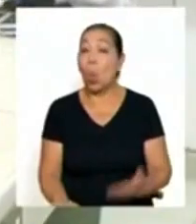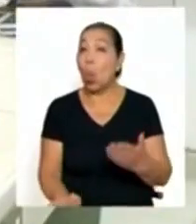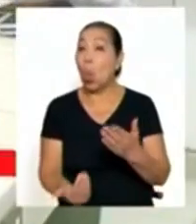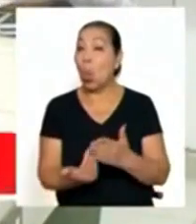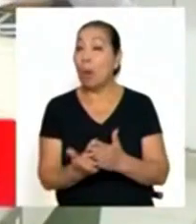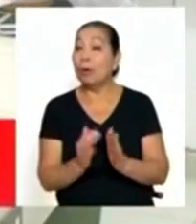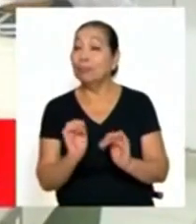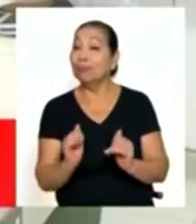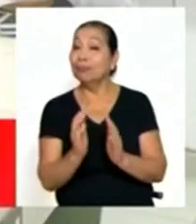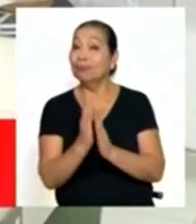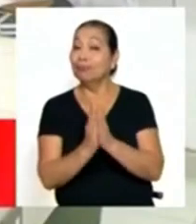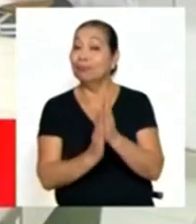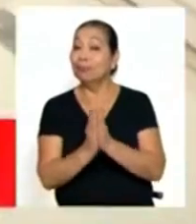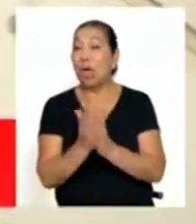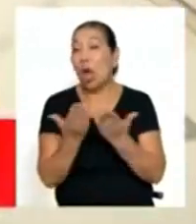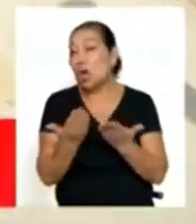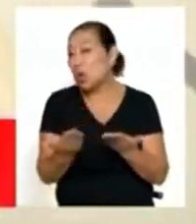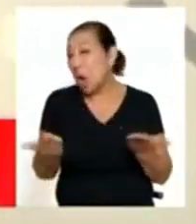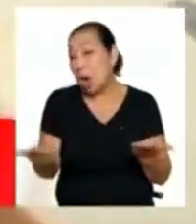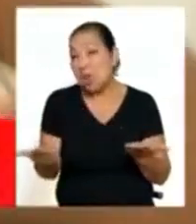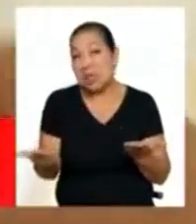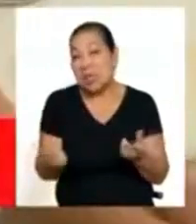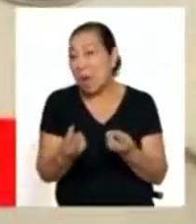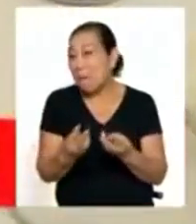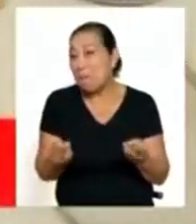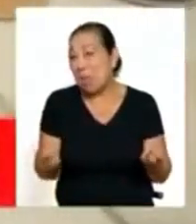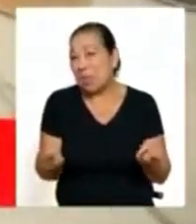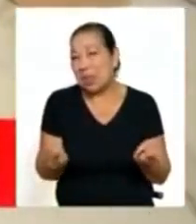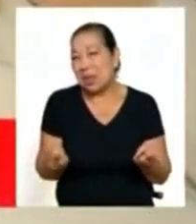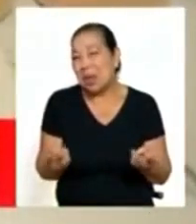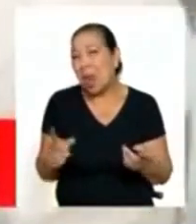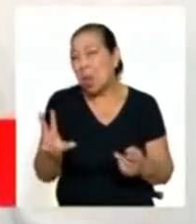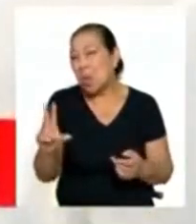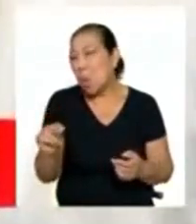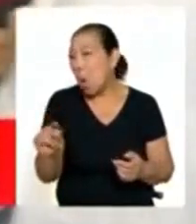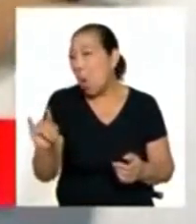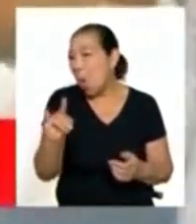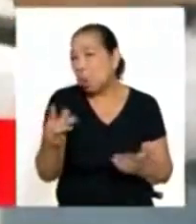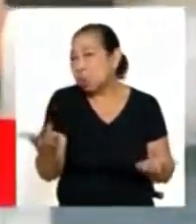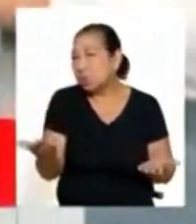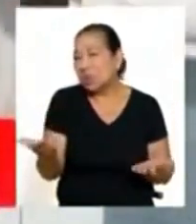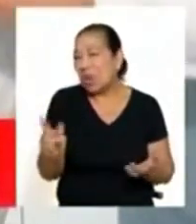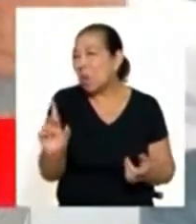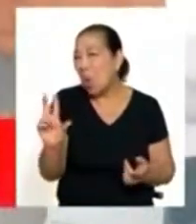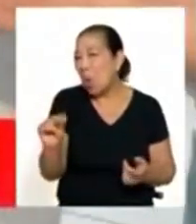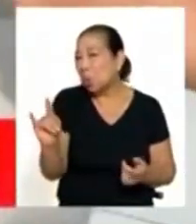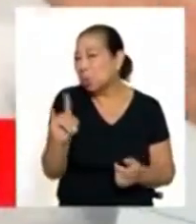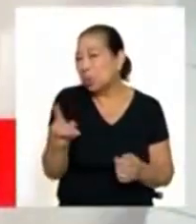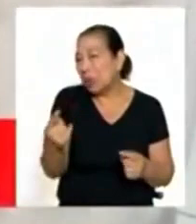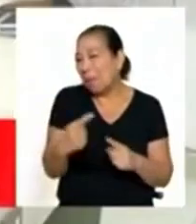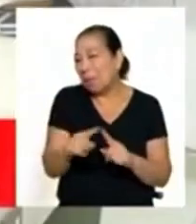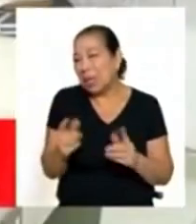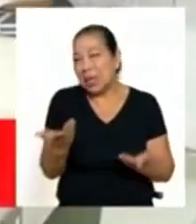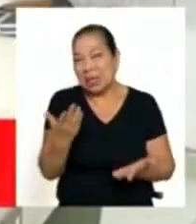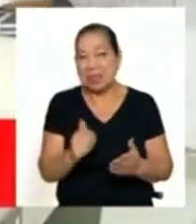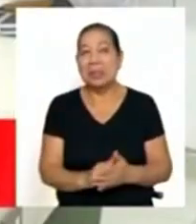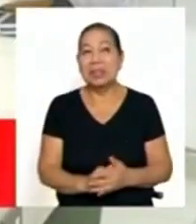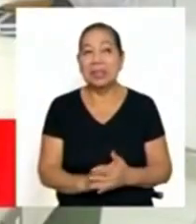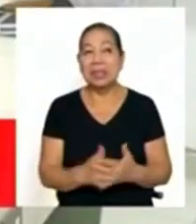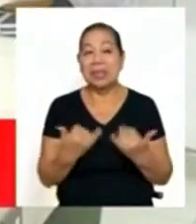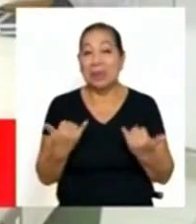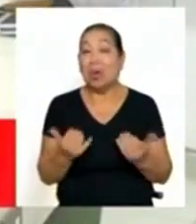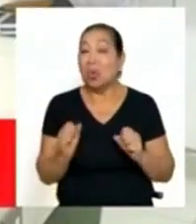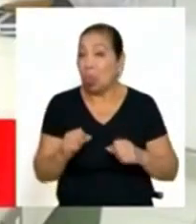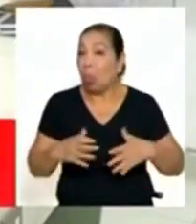innovador el poder aprovechar los desechos de esas materias que muchas veces son inutilizados, ¿no?